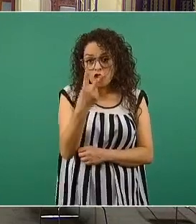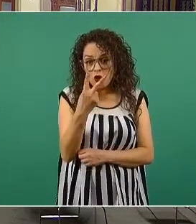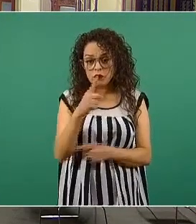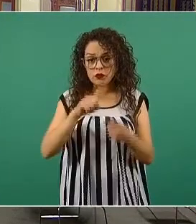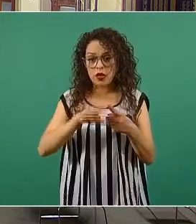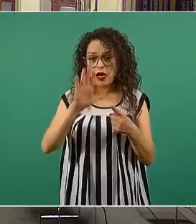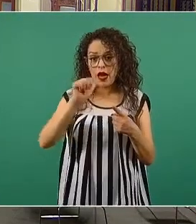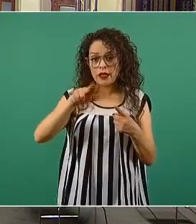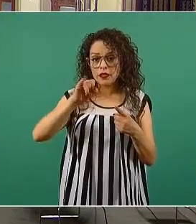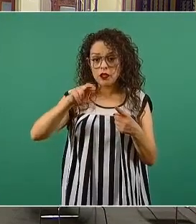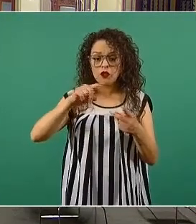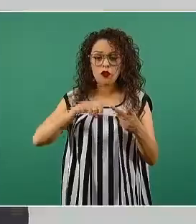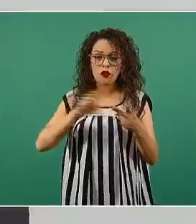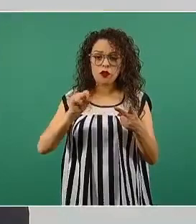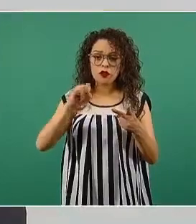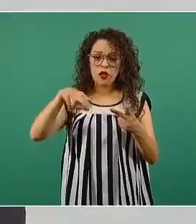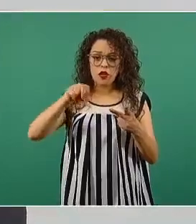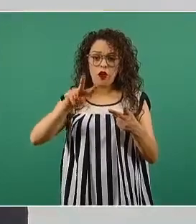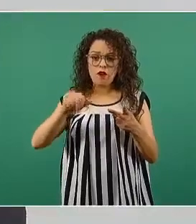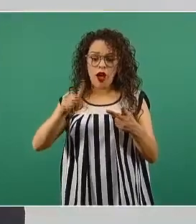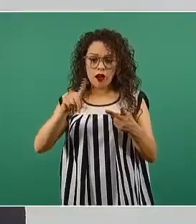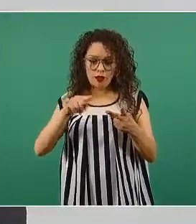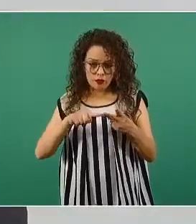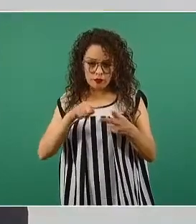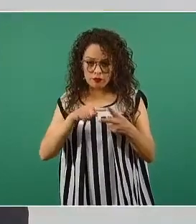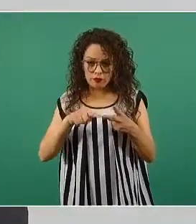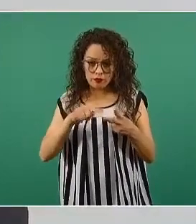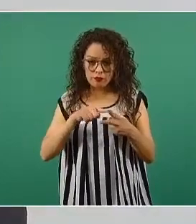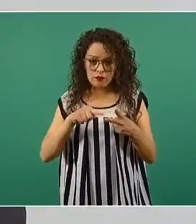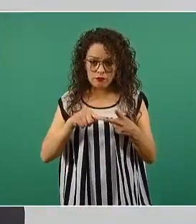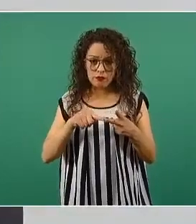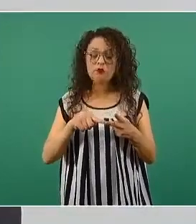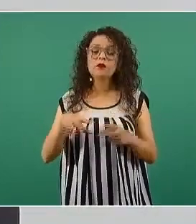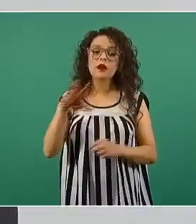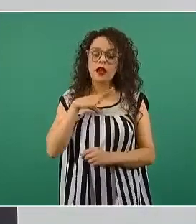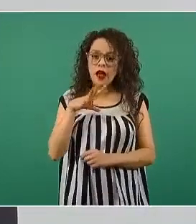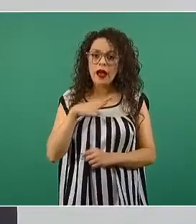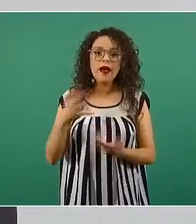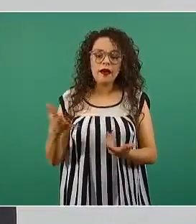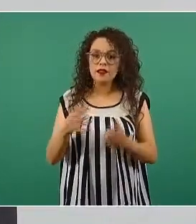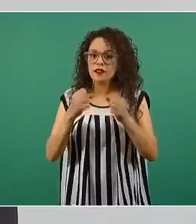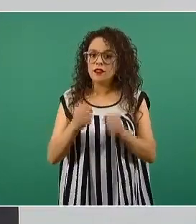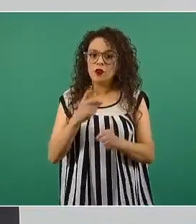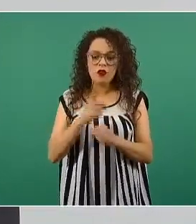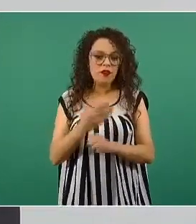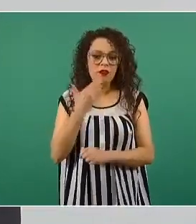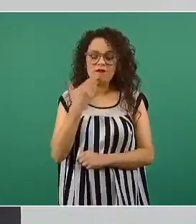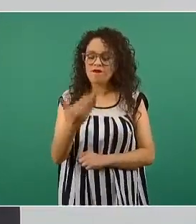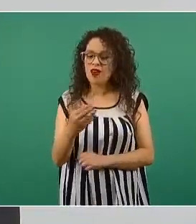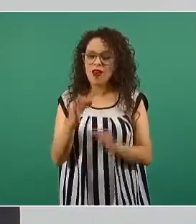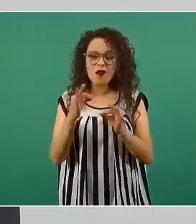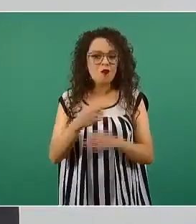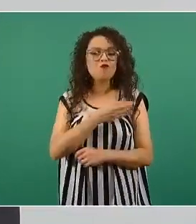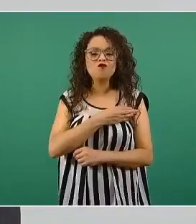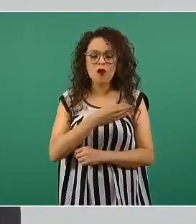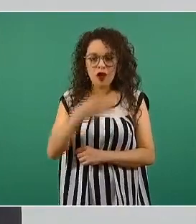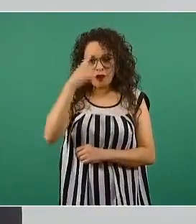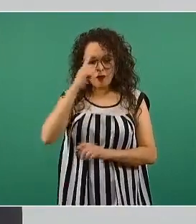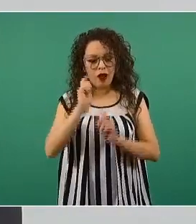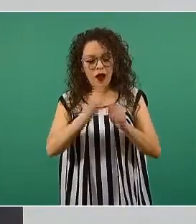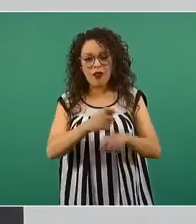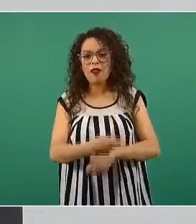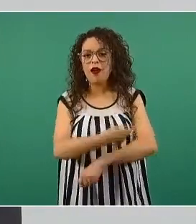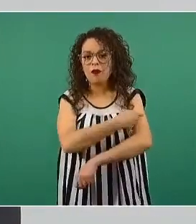cuales, sin mencionar números, hablan de que hay un perfil de seguridad muy bueno vacunando